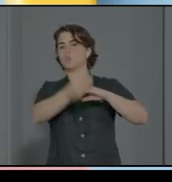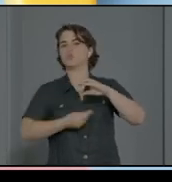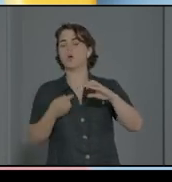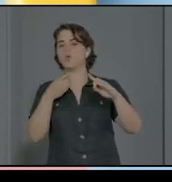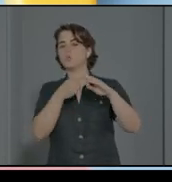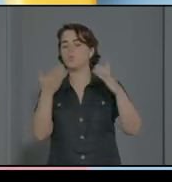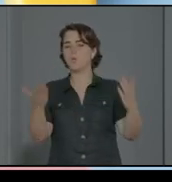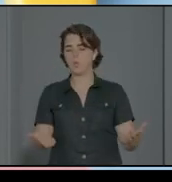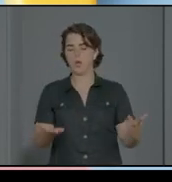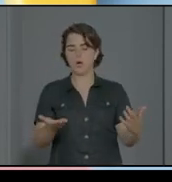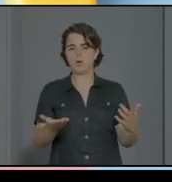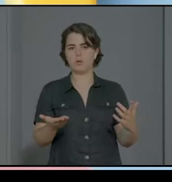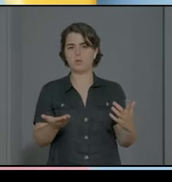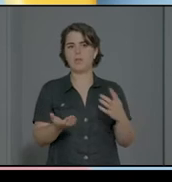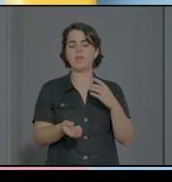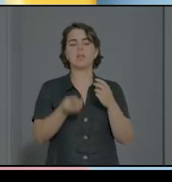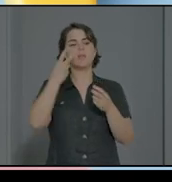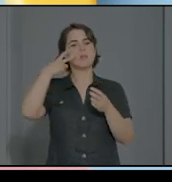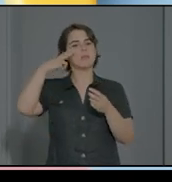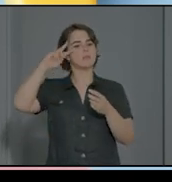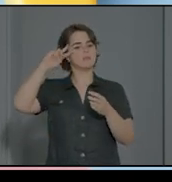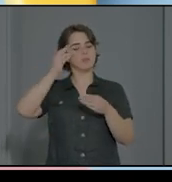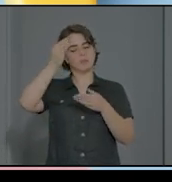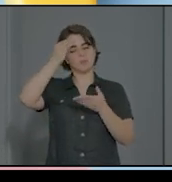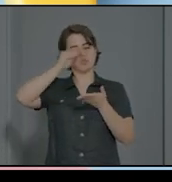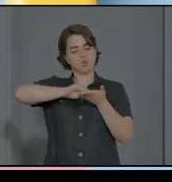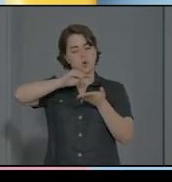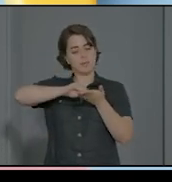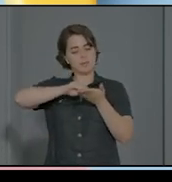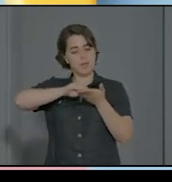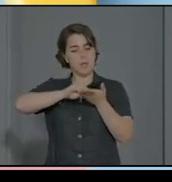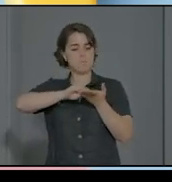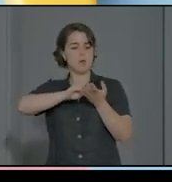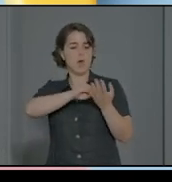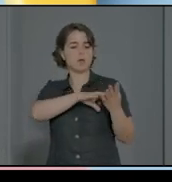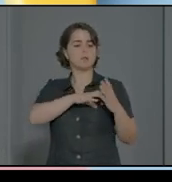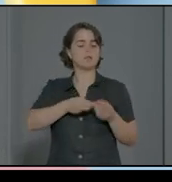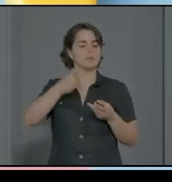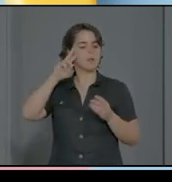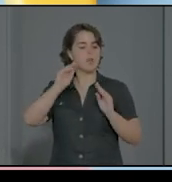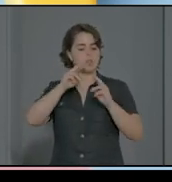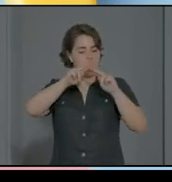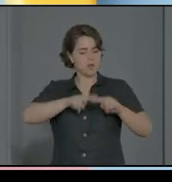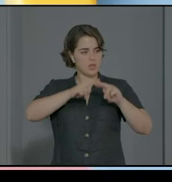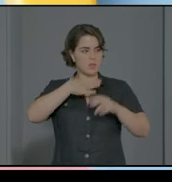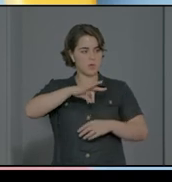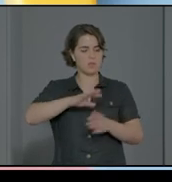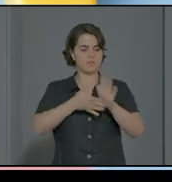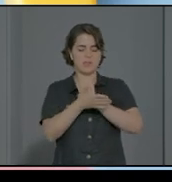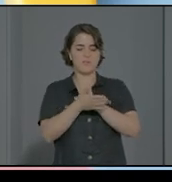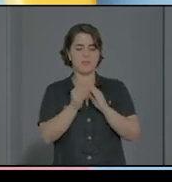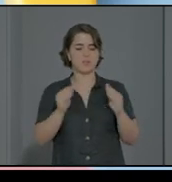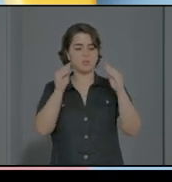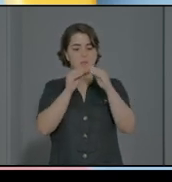la experiencia intersubjetiva. Así que entendéis perfectamente que no es una mayor sincronía o menor sincronía en una